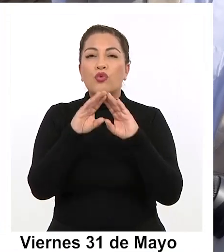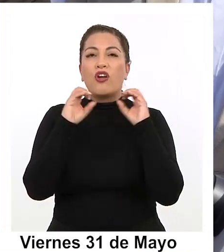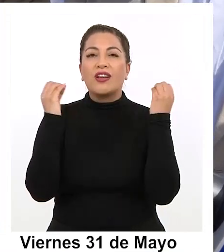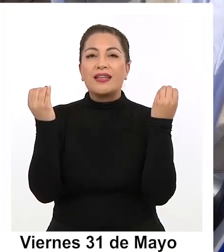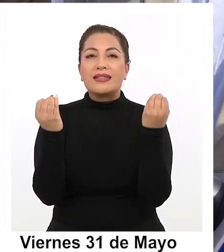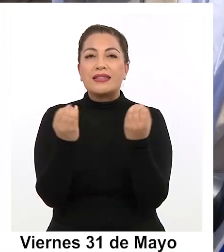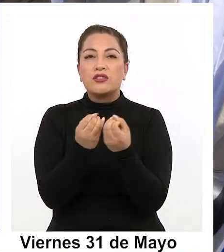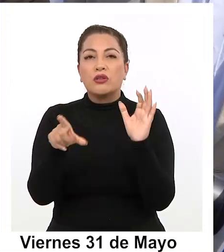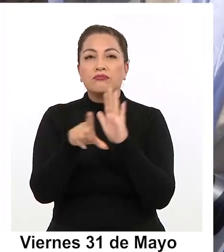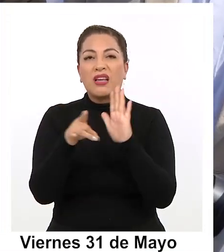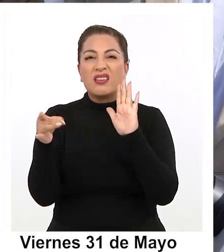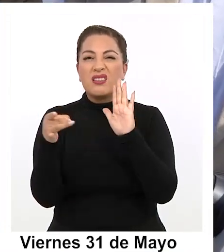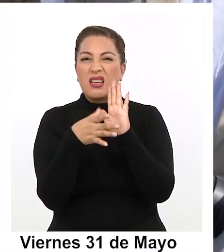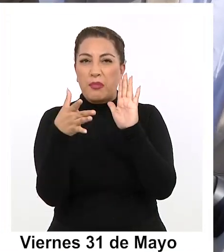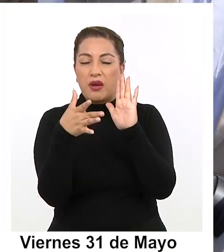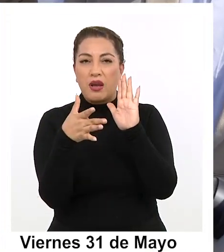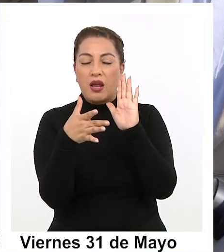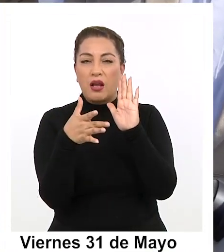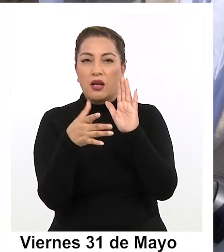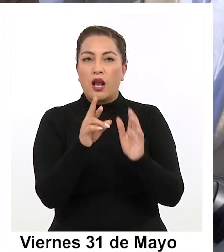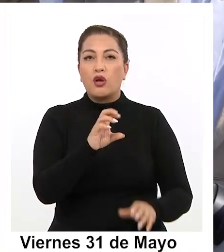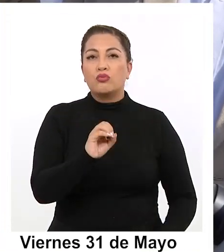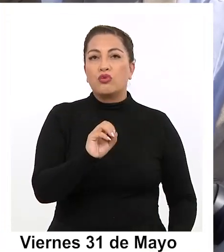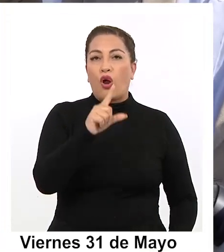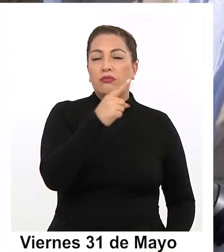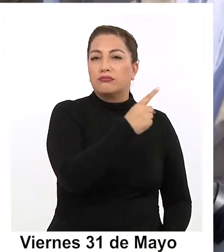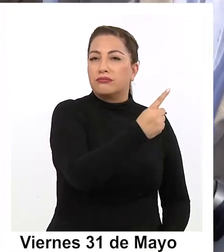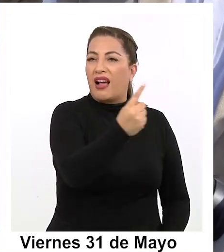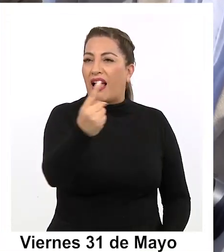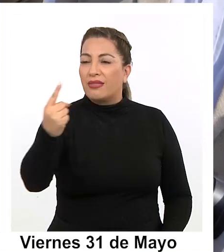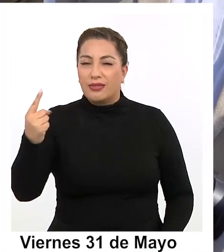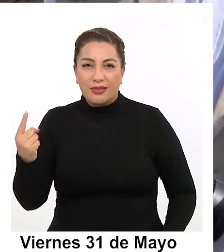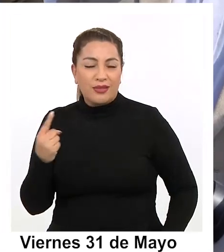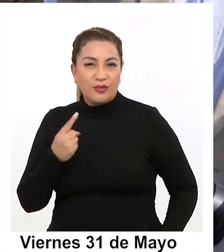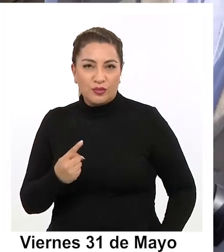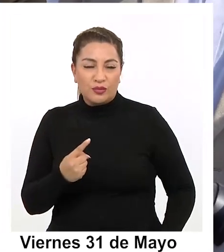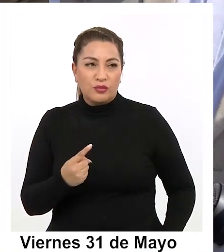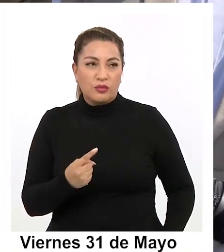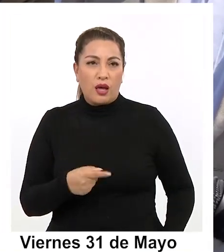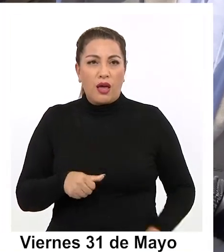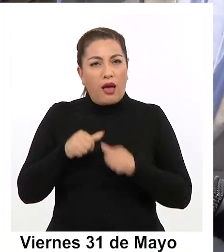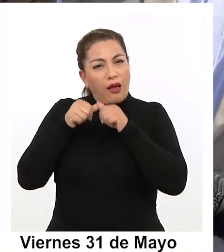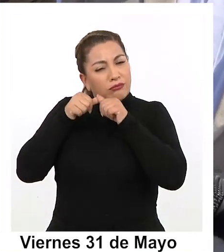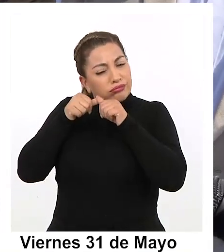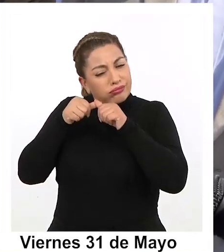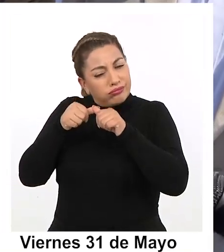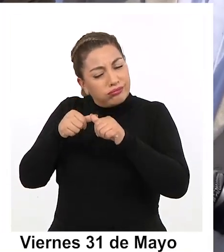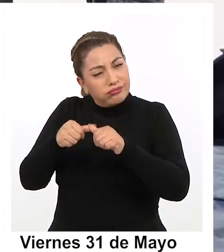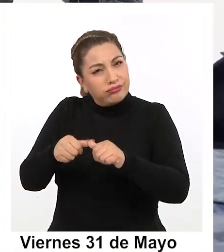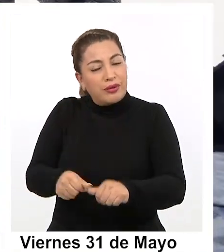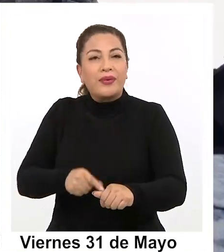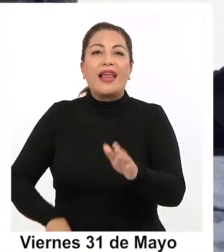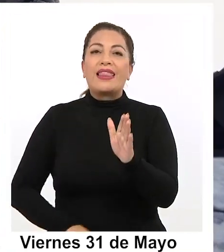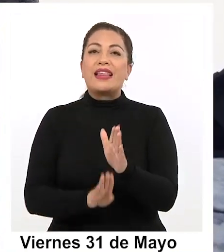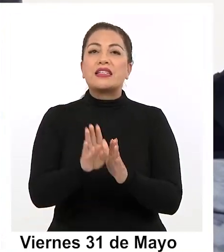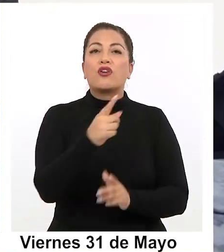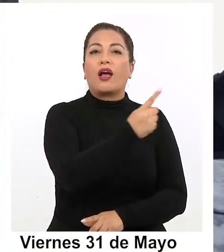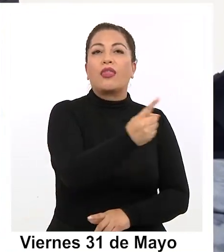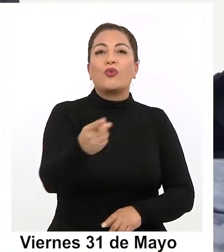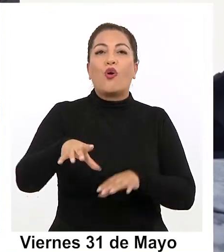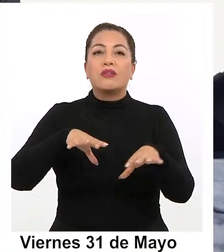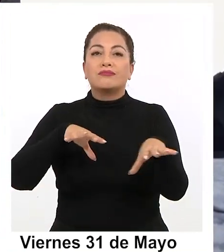criminal con eh roles debidamente definidos con una permanencia en el tiempo en el desarrollo de sus